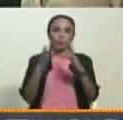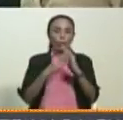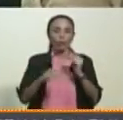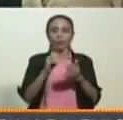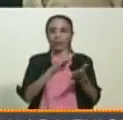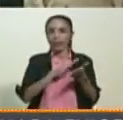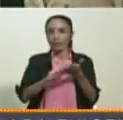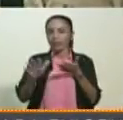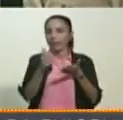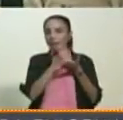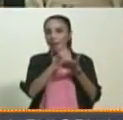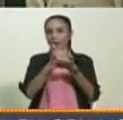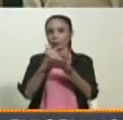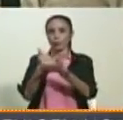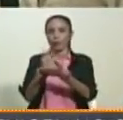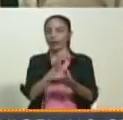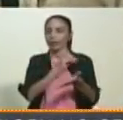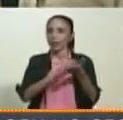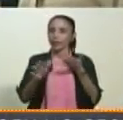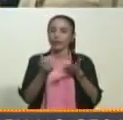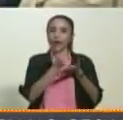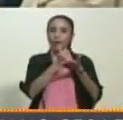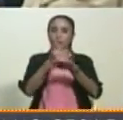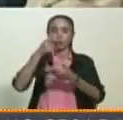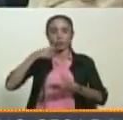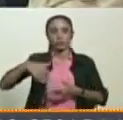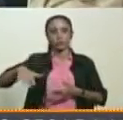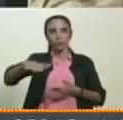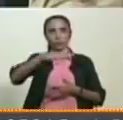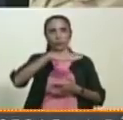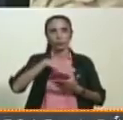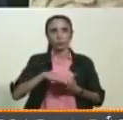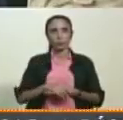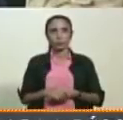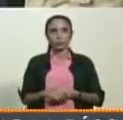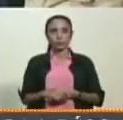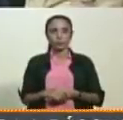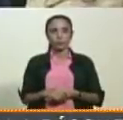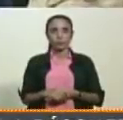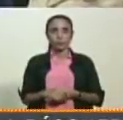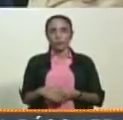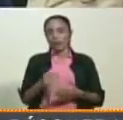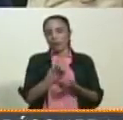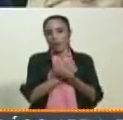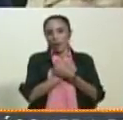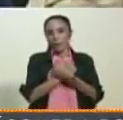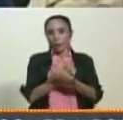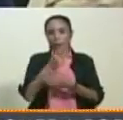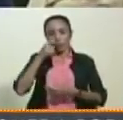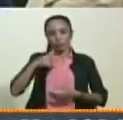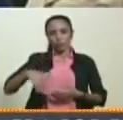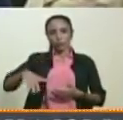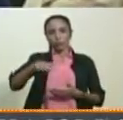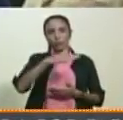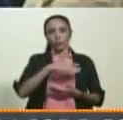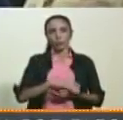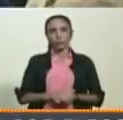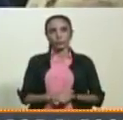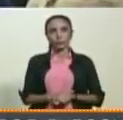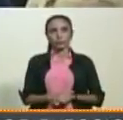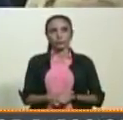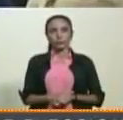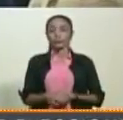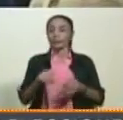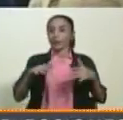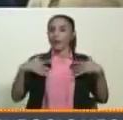gratuito, el acceso de calidad, el acceso humano sobre todo, amoroso a nuestro pueblo. Por eso